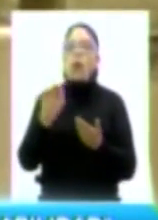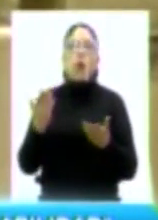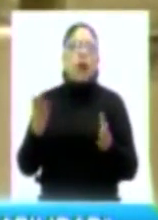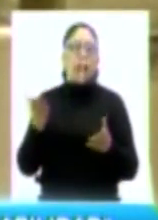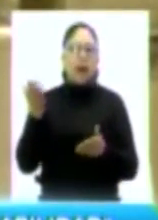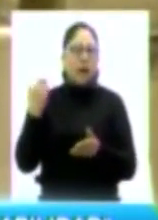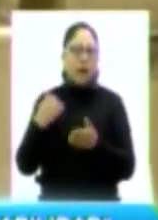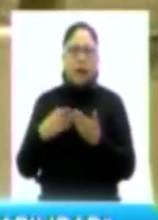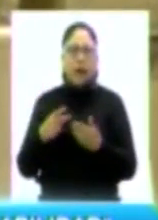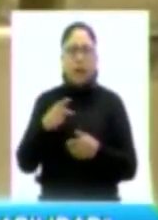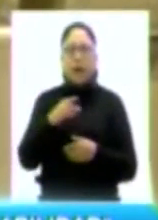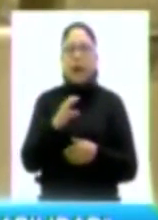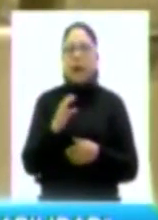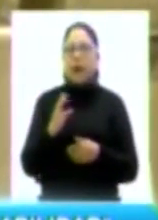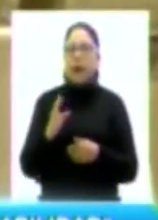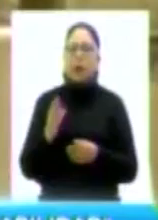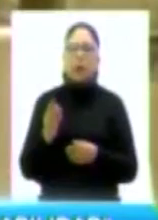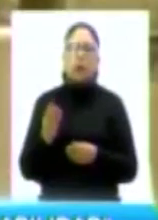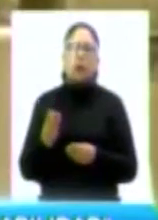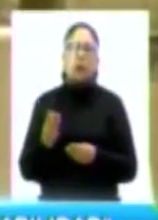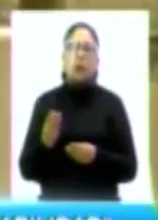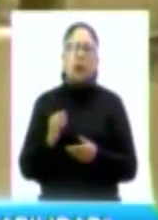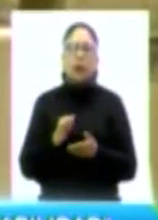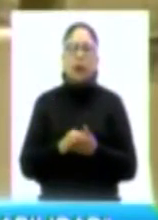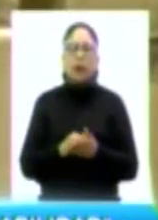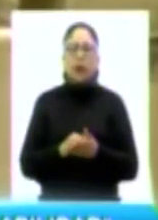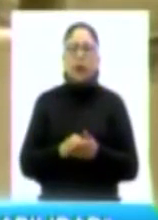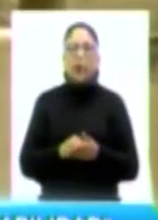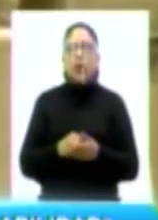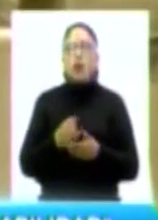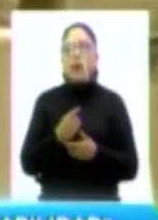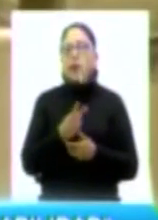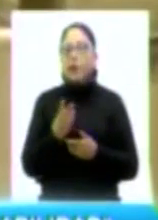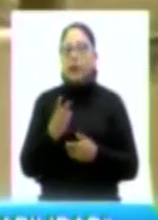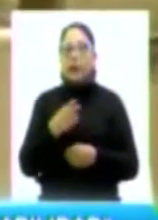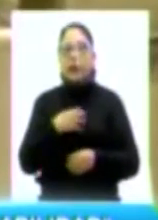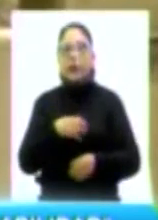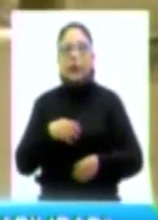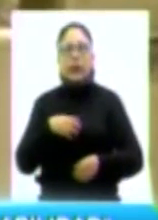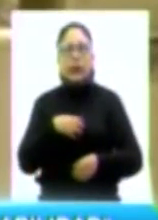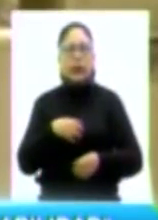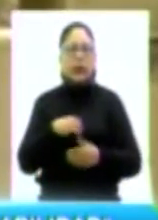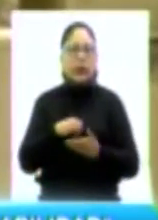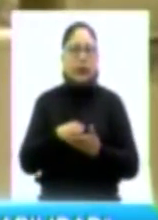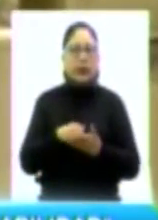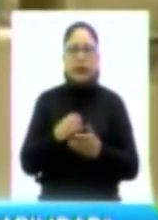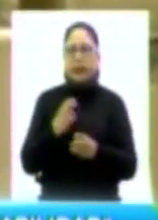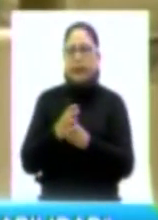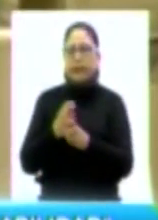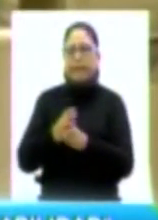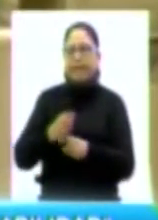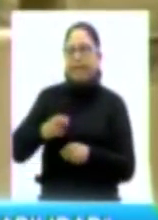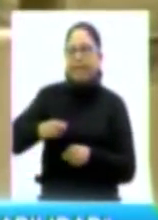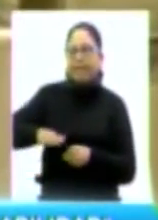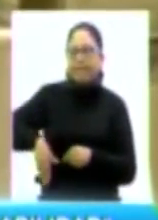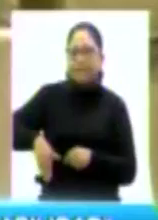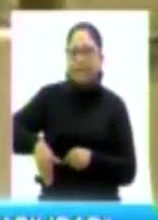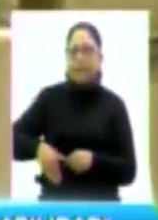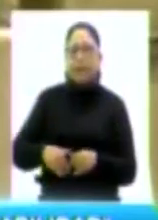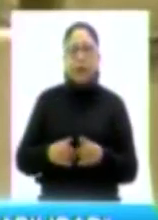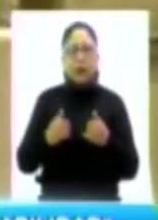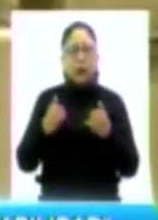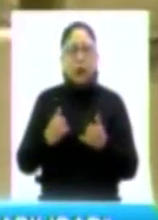mostraba signos de la enfermedad se hacían los test, y eso era en muchos casos sumamente tarde. Hoy